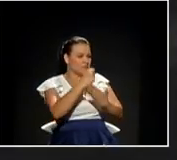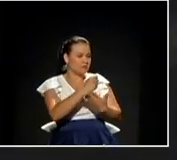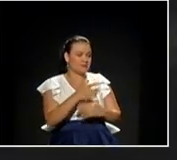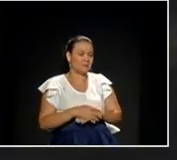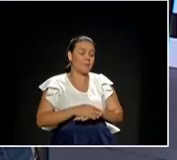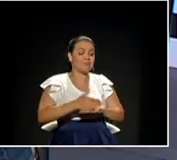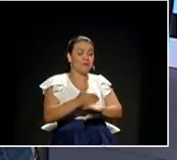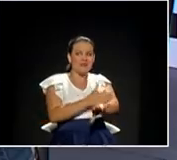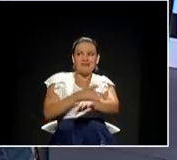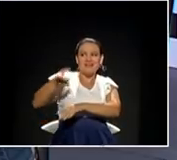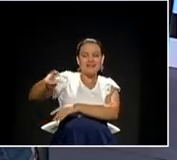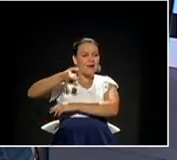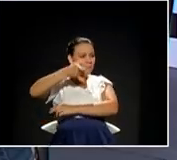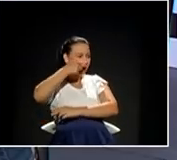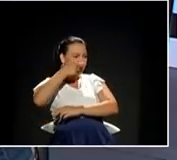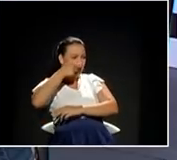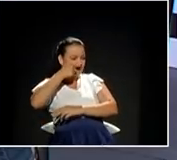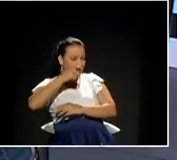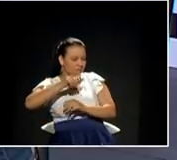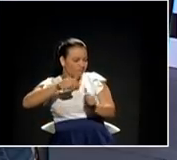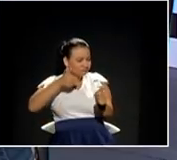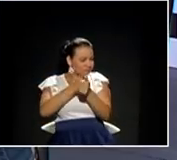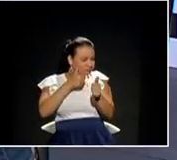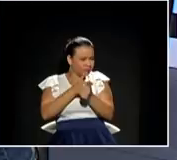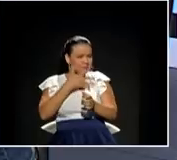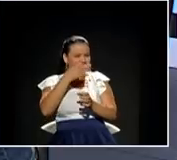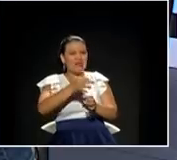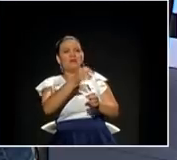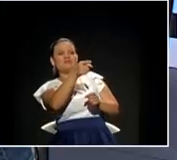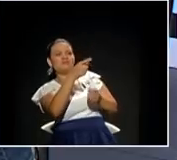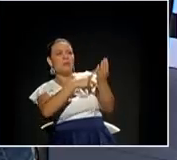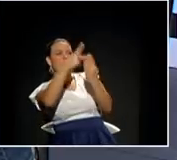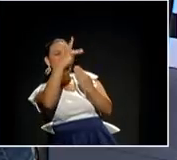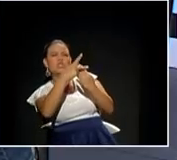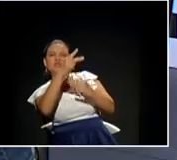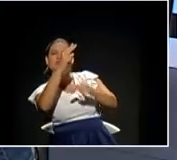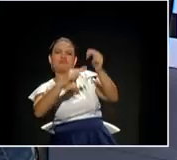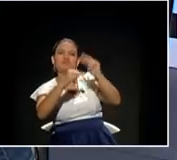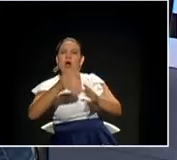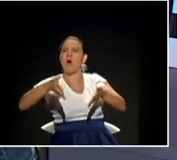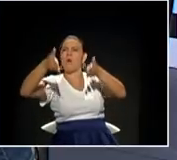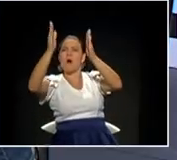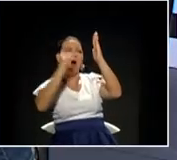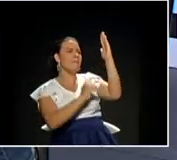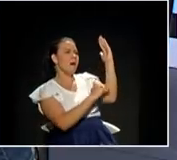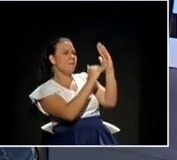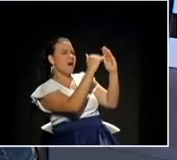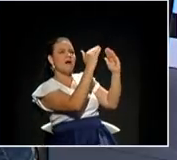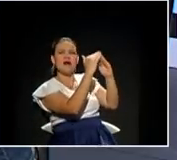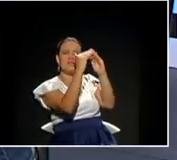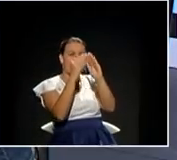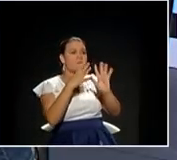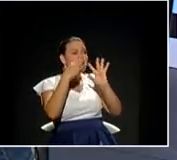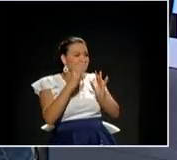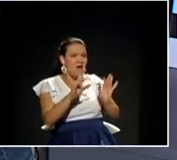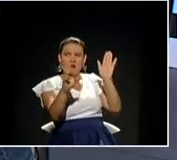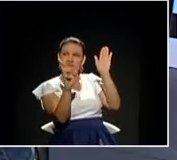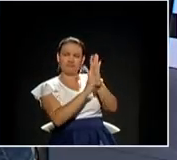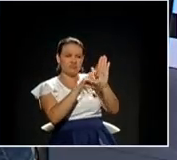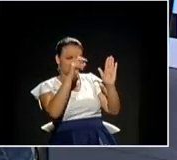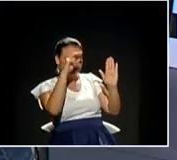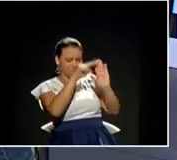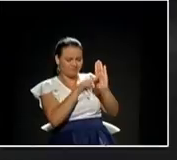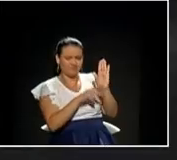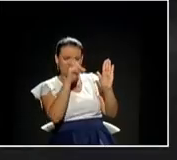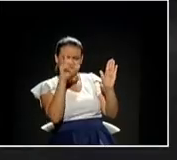donde las pruebas pueden ir allá y mirar si esos proyectos dónde van a comprar o habitar tienen toda la normatividad para poder invertir en ellos